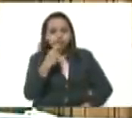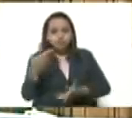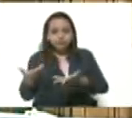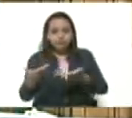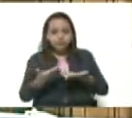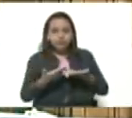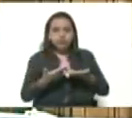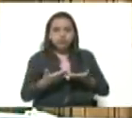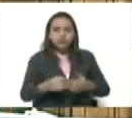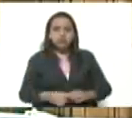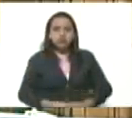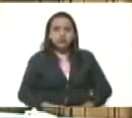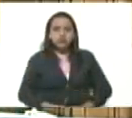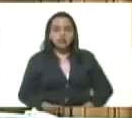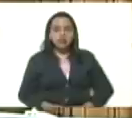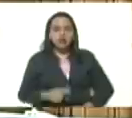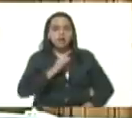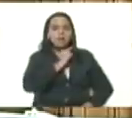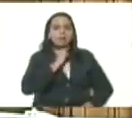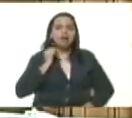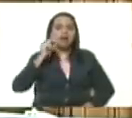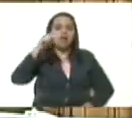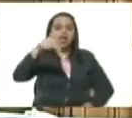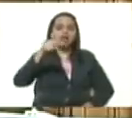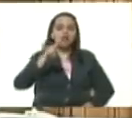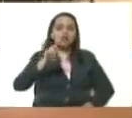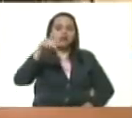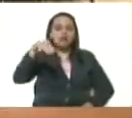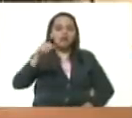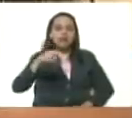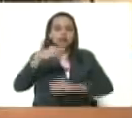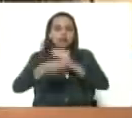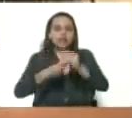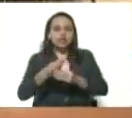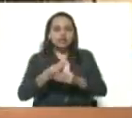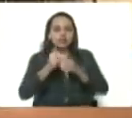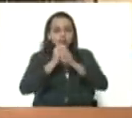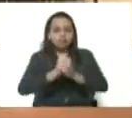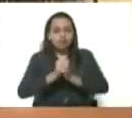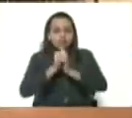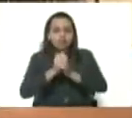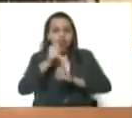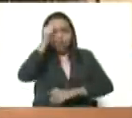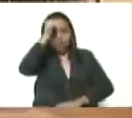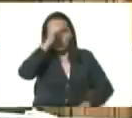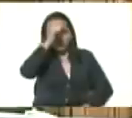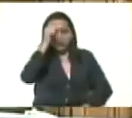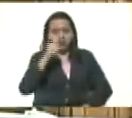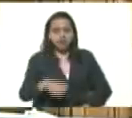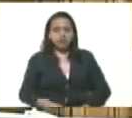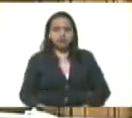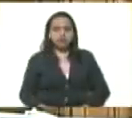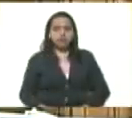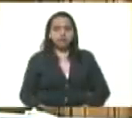padre Numa la siguiente reflexión que hizo en la misa del domingo. Me parece